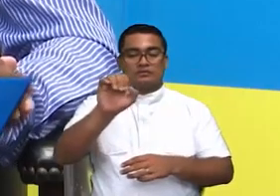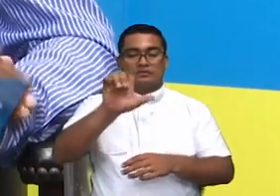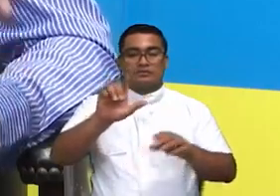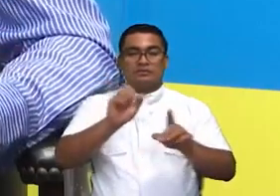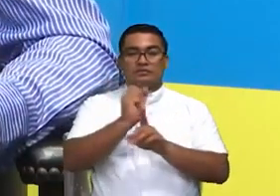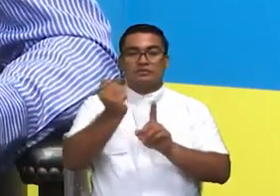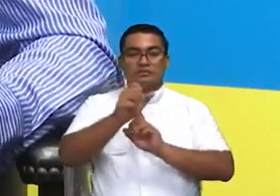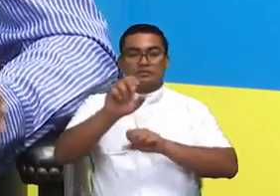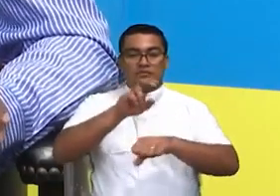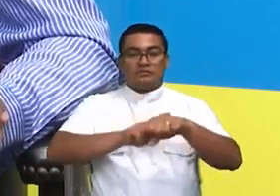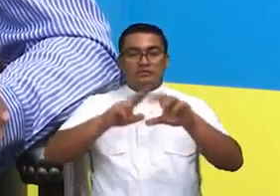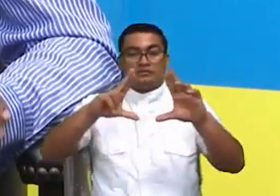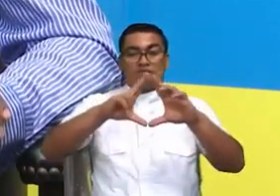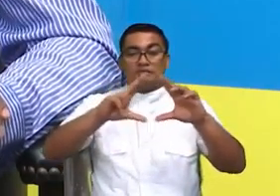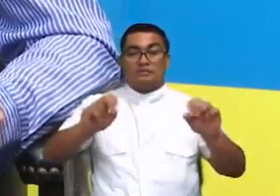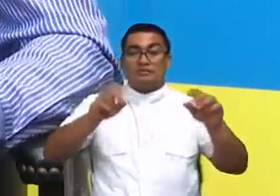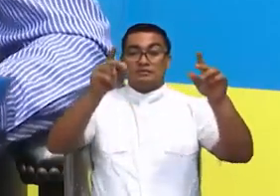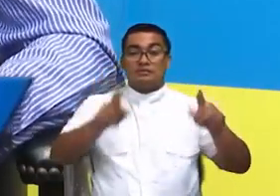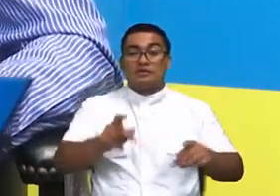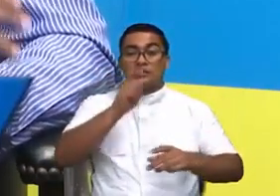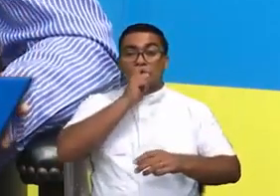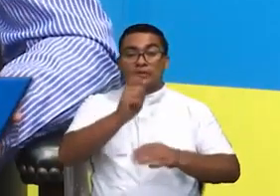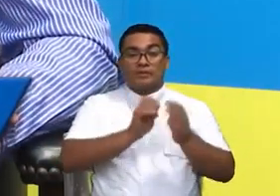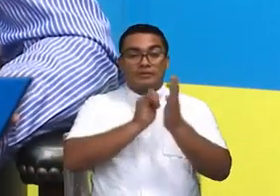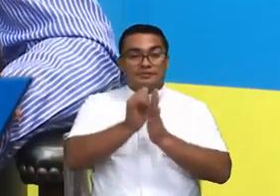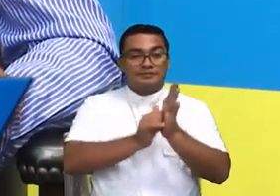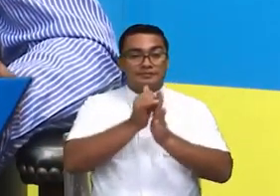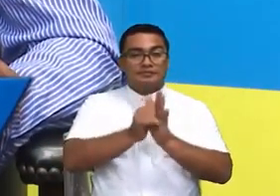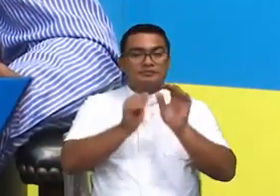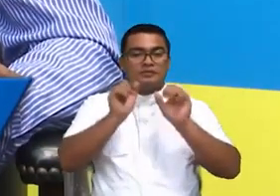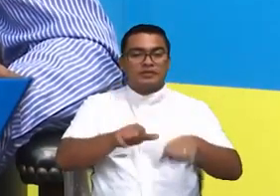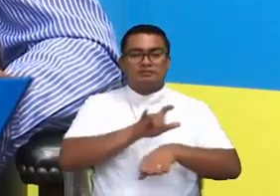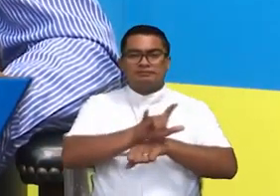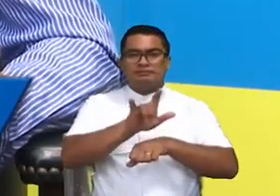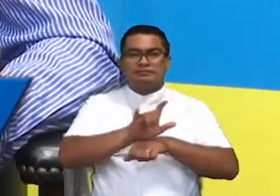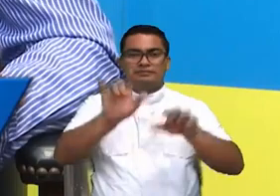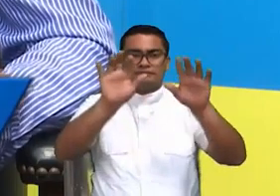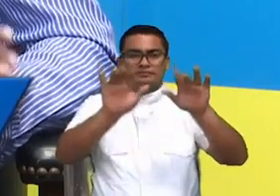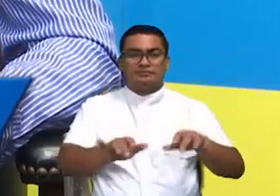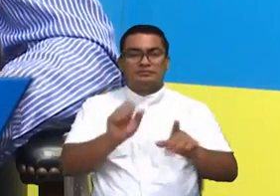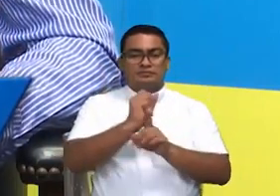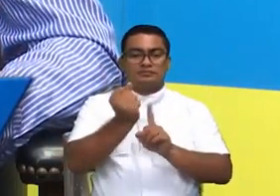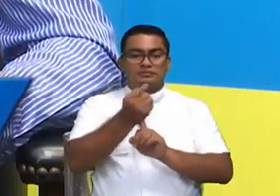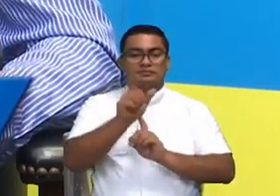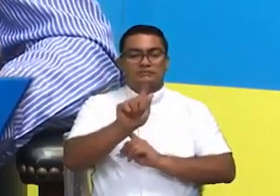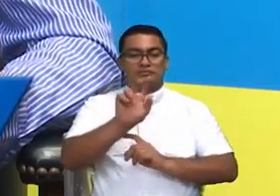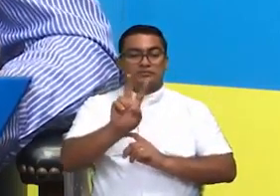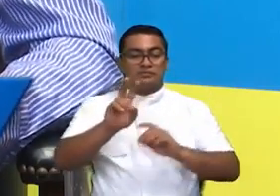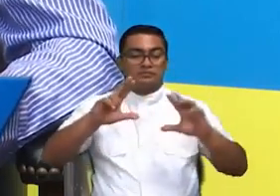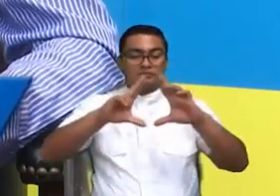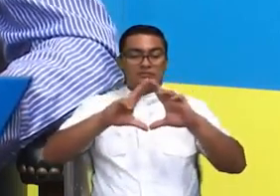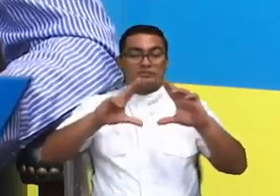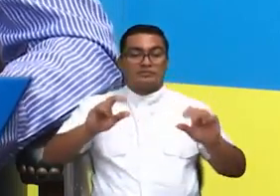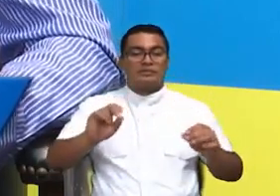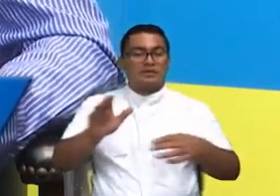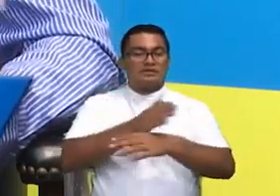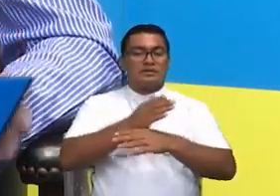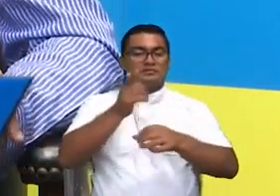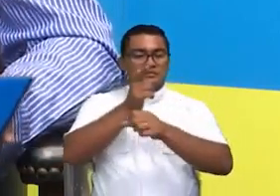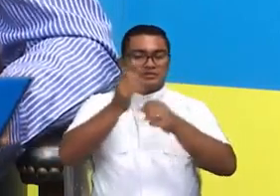Nicaragua. También a quienes nos siguen en YouTube. En YouTube usted nos busca como Asamblea TVNIP y va a encontrar este y